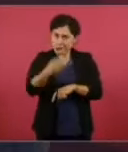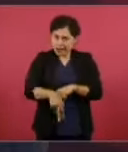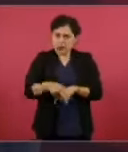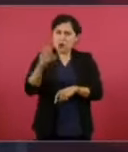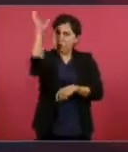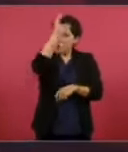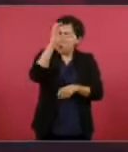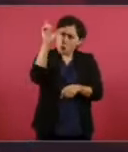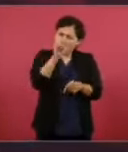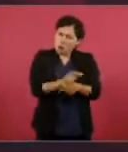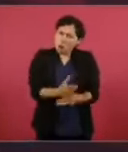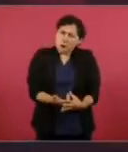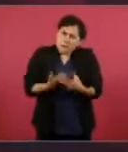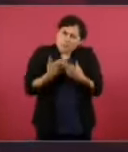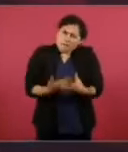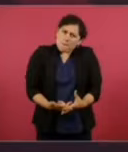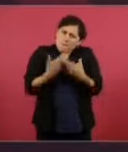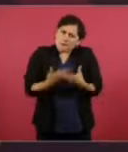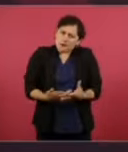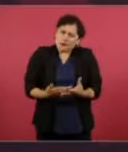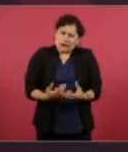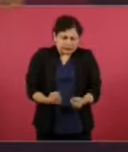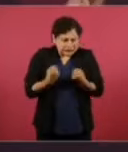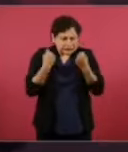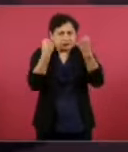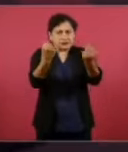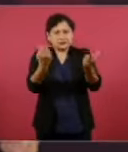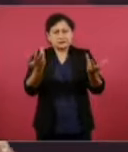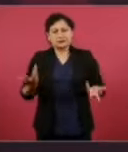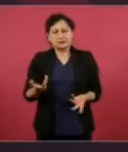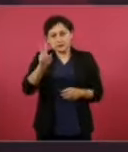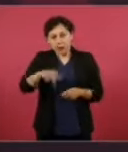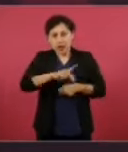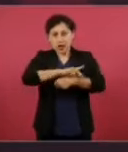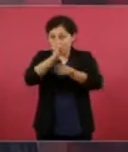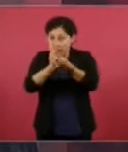Sin duda, estamos entre los tres países